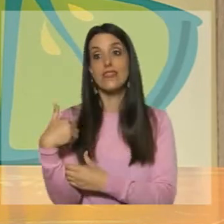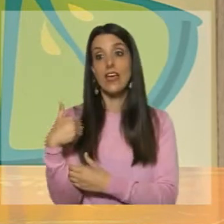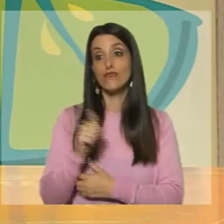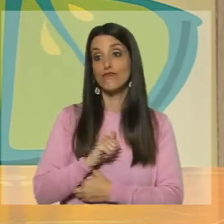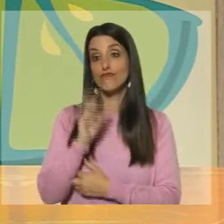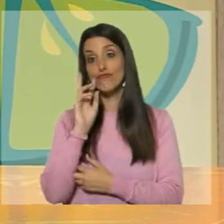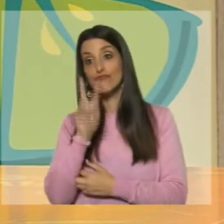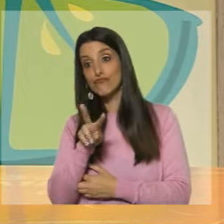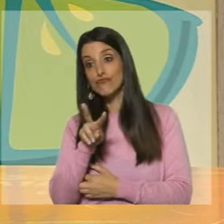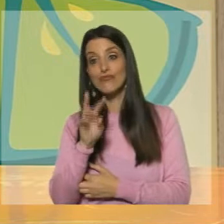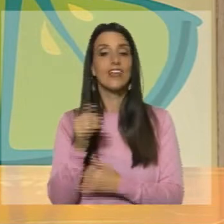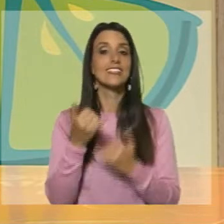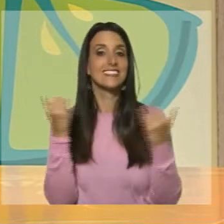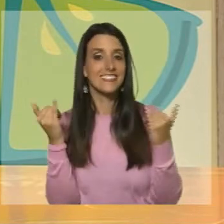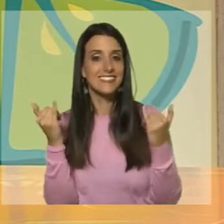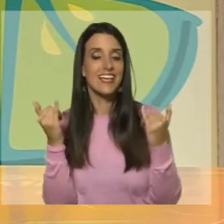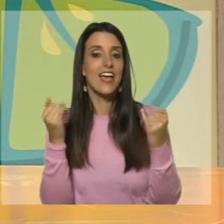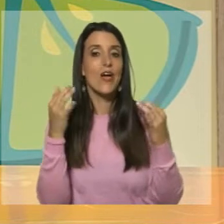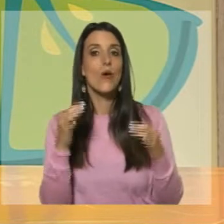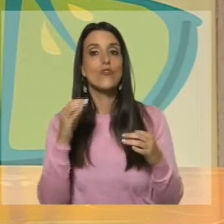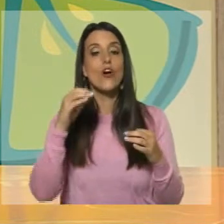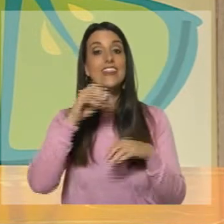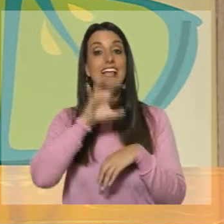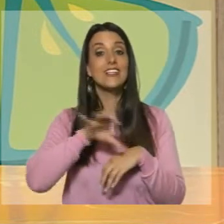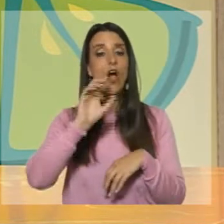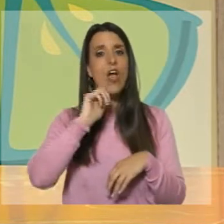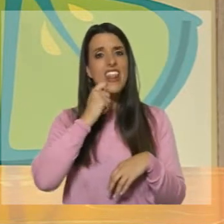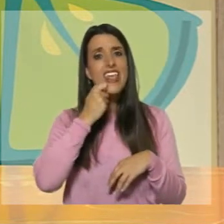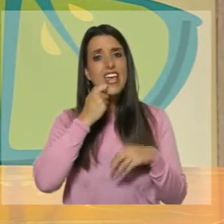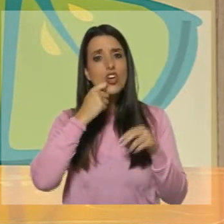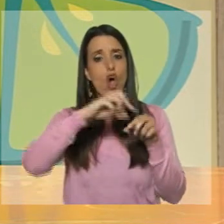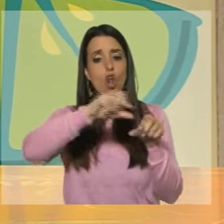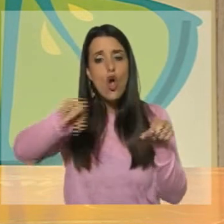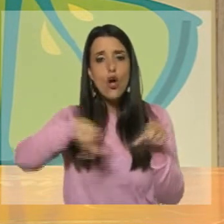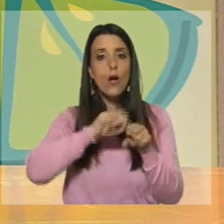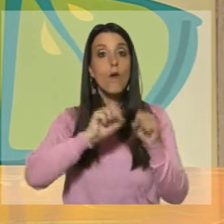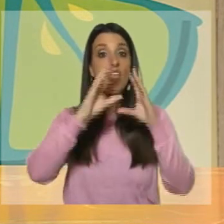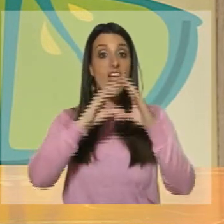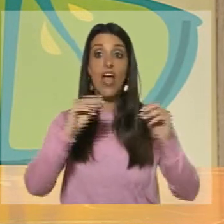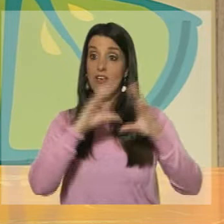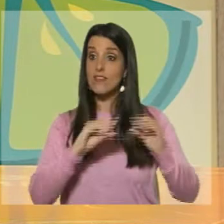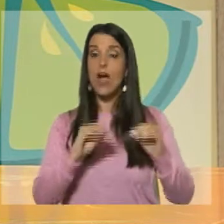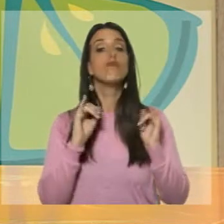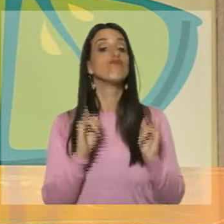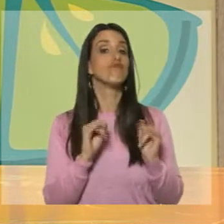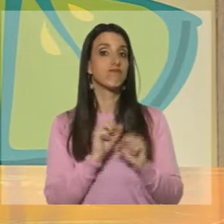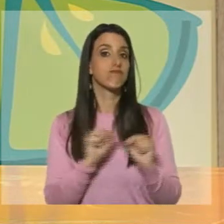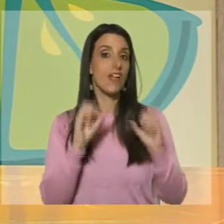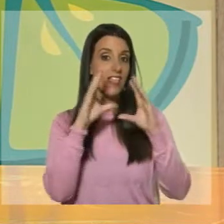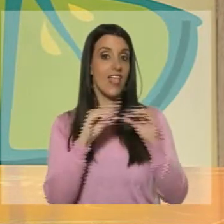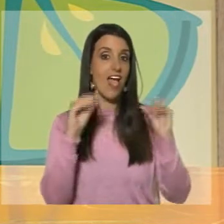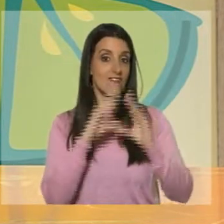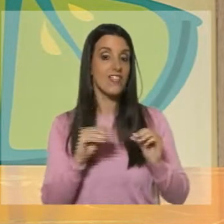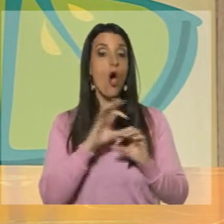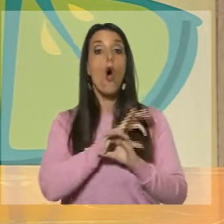ideal para este día, Totalmente. Marcelo del Cerro, qué rica rosca. Se podría hacer para Navidad también. Totalmente. Me gustaría, para